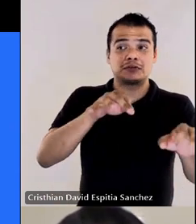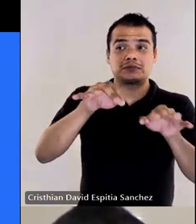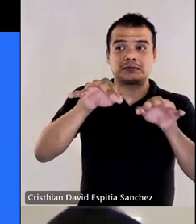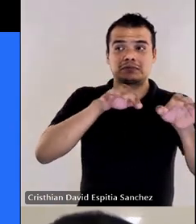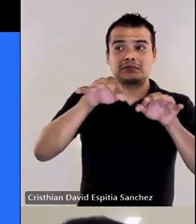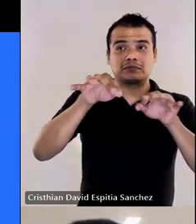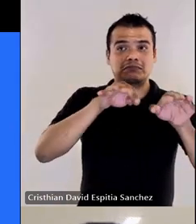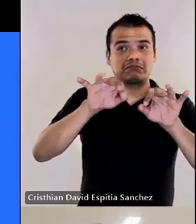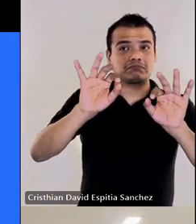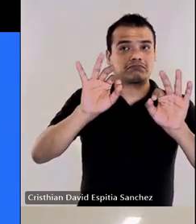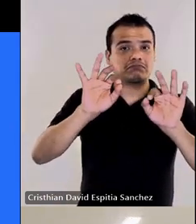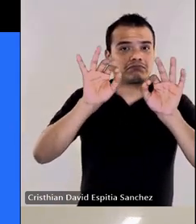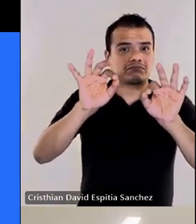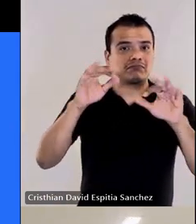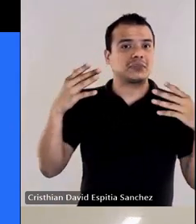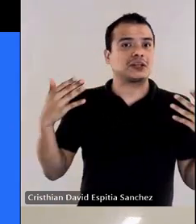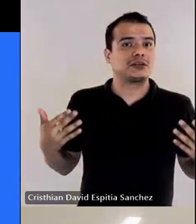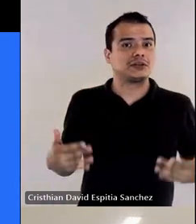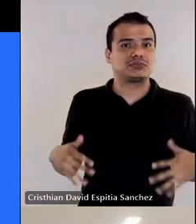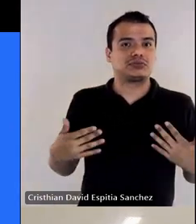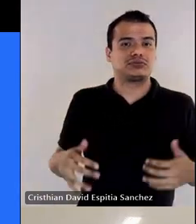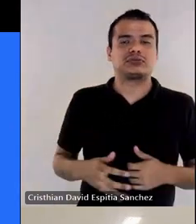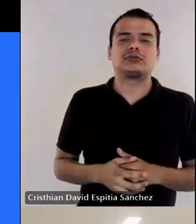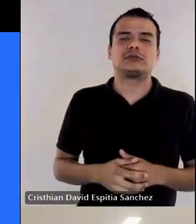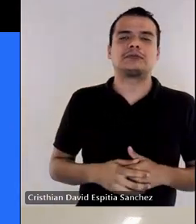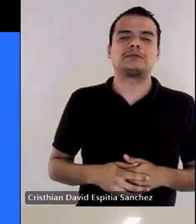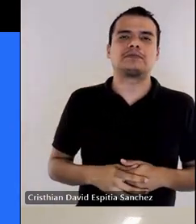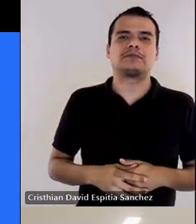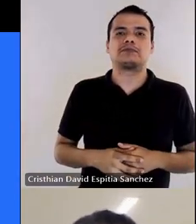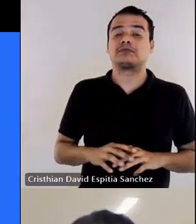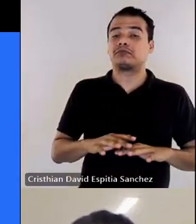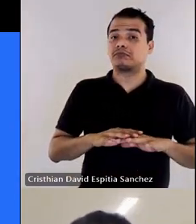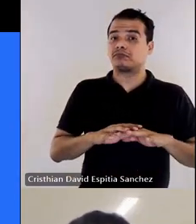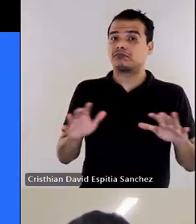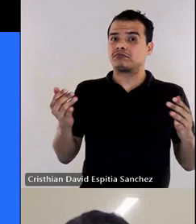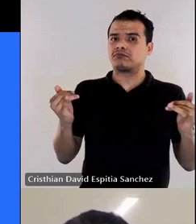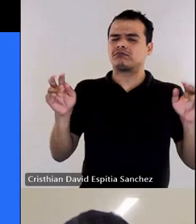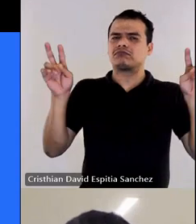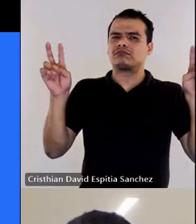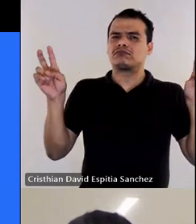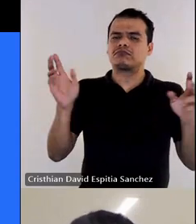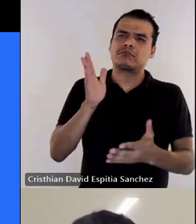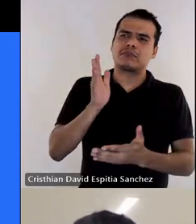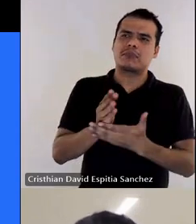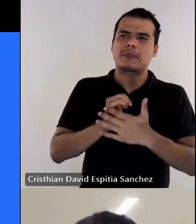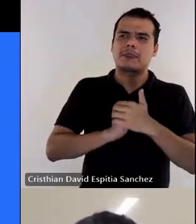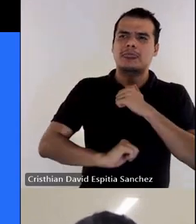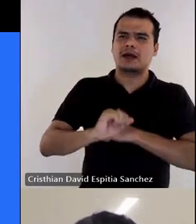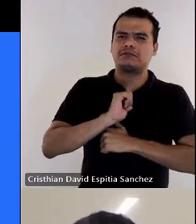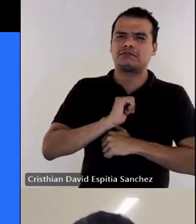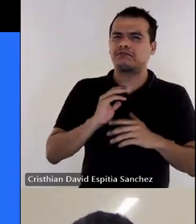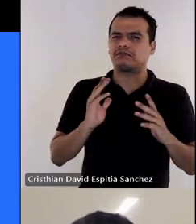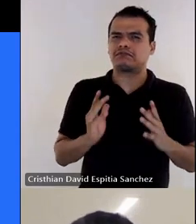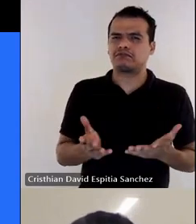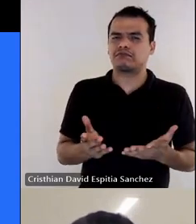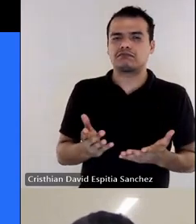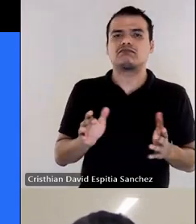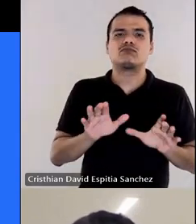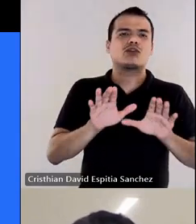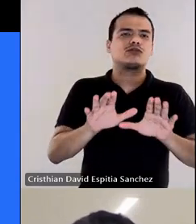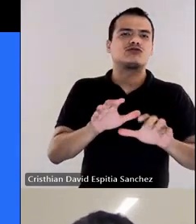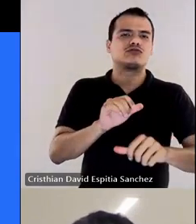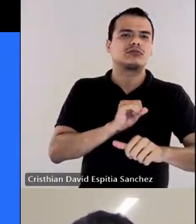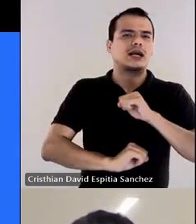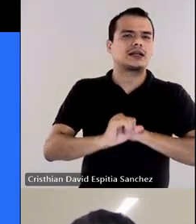excelentes tips sobre la reanimación cardiopulmonar. Bien, pasemos al tema de las heridas. Entonces, las heridas son esas que se